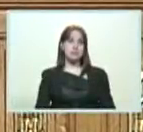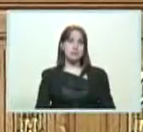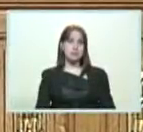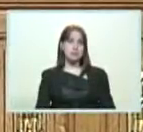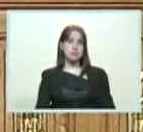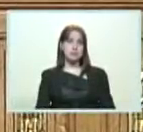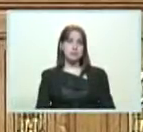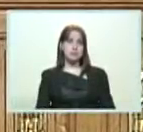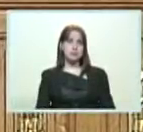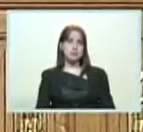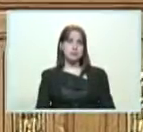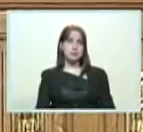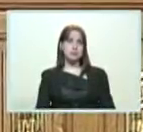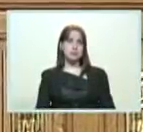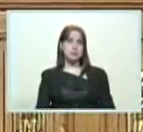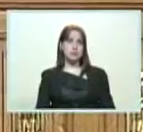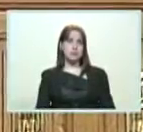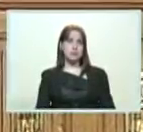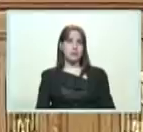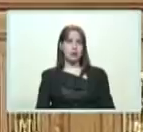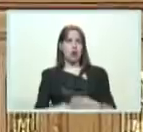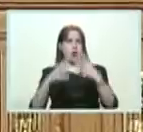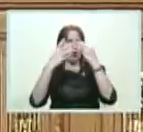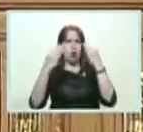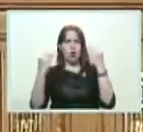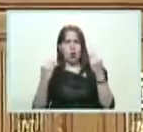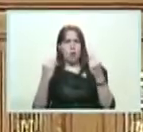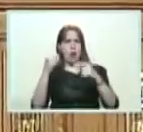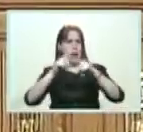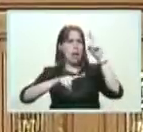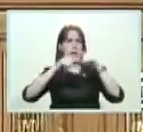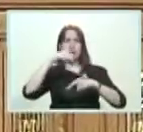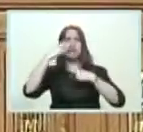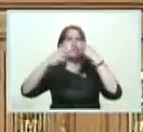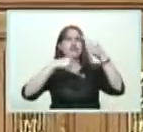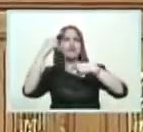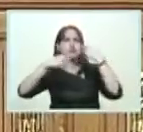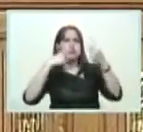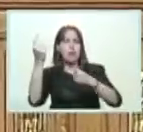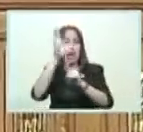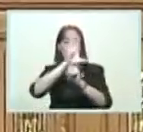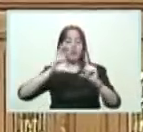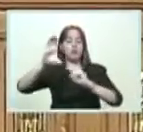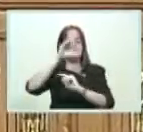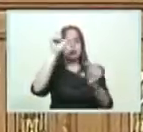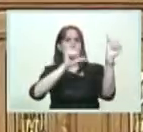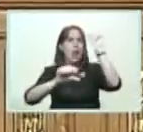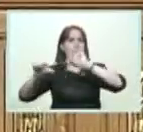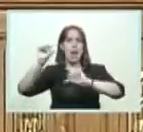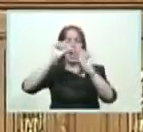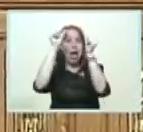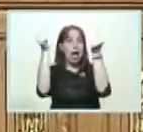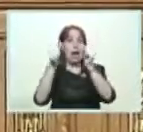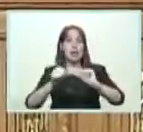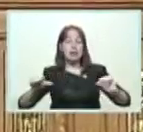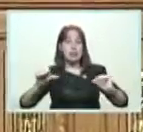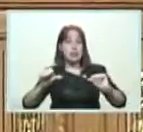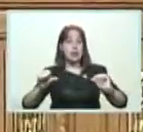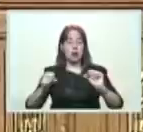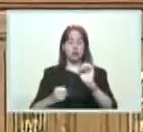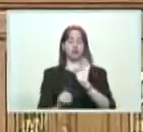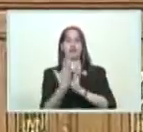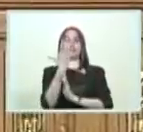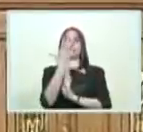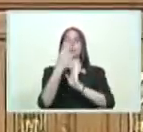La resiedumbre de las expresiones de nuestra cultura, de nuestro arte, que florezca el arte,